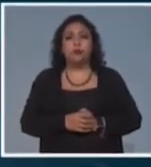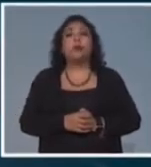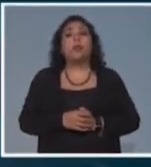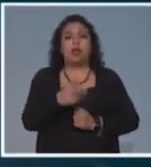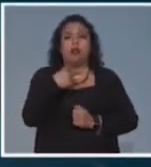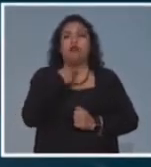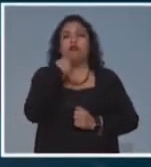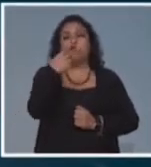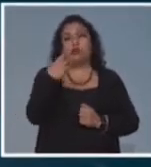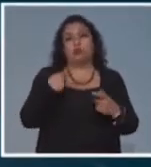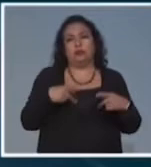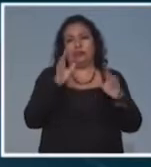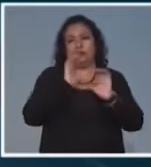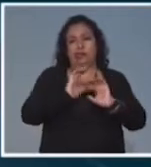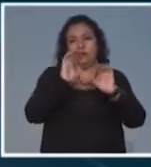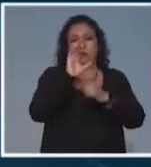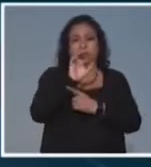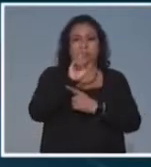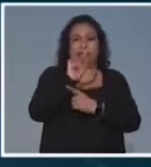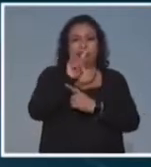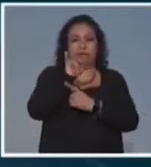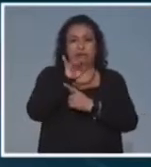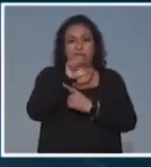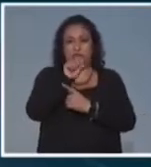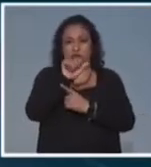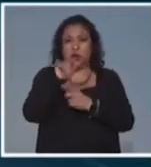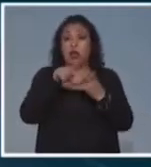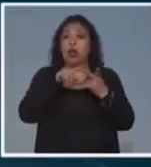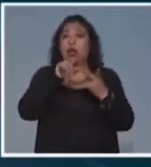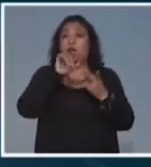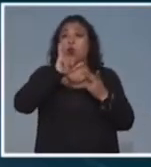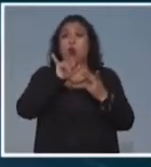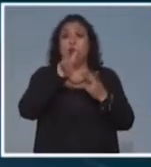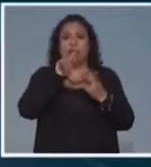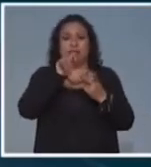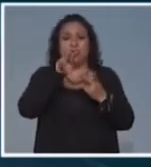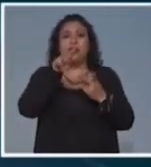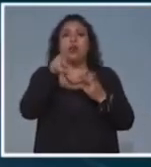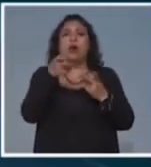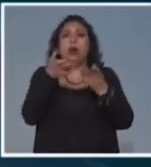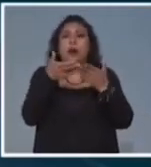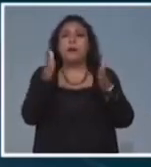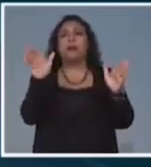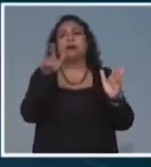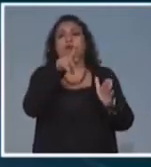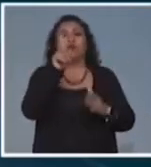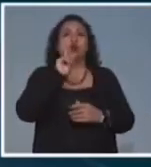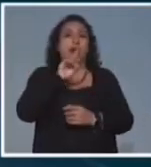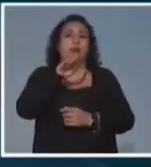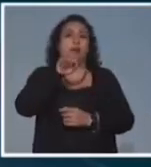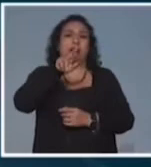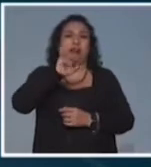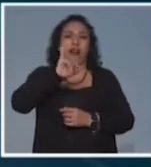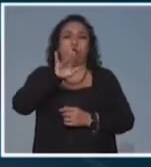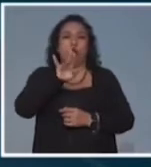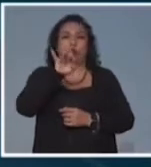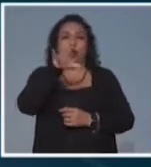Las voces de los cantaores Cristina Soler y Juan Triviño fueron el preámbulo para la ejecución de María Juncal.